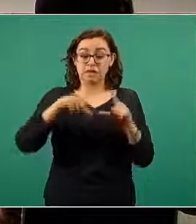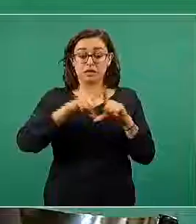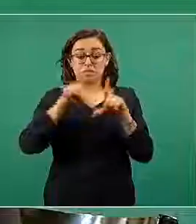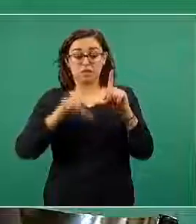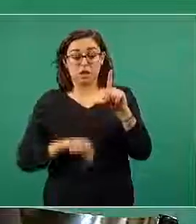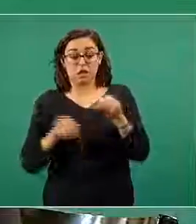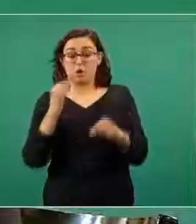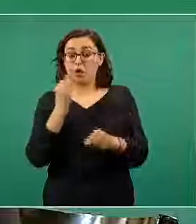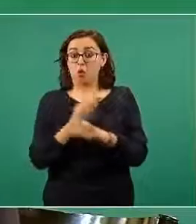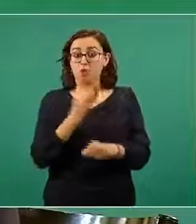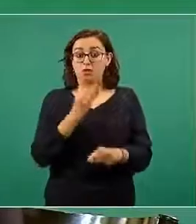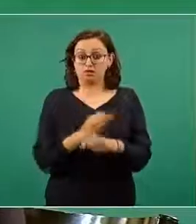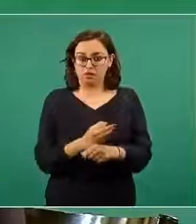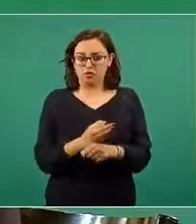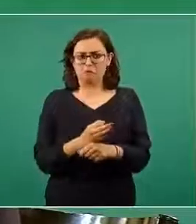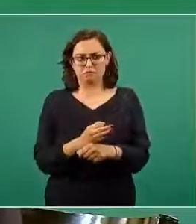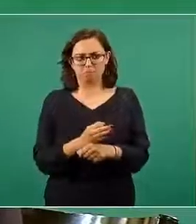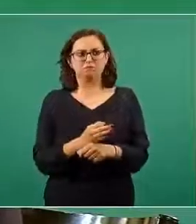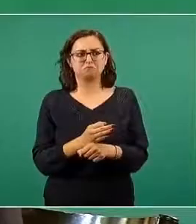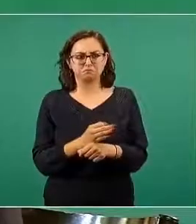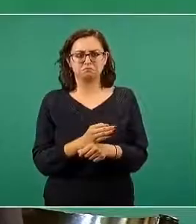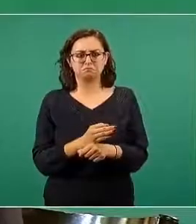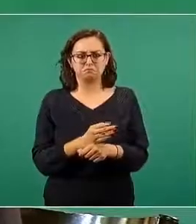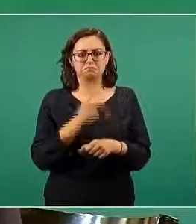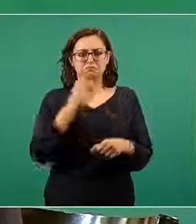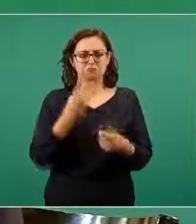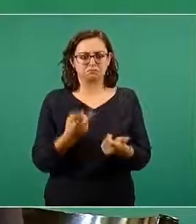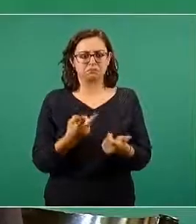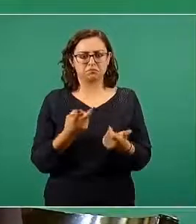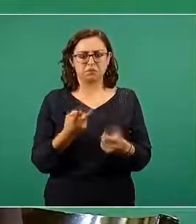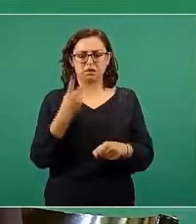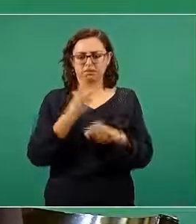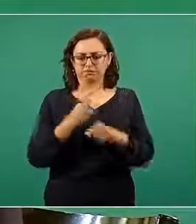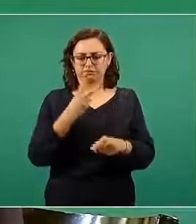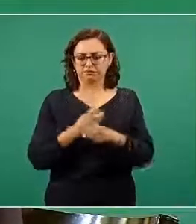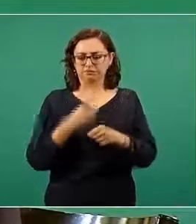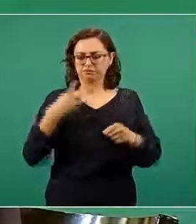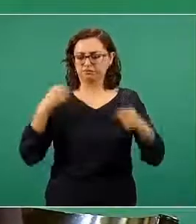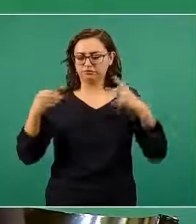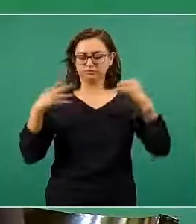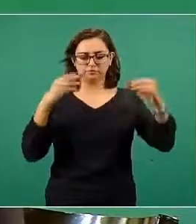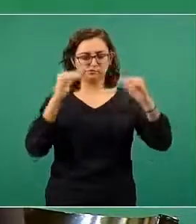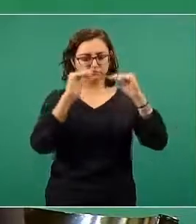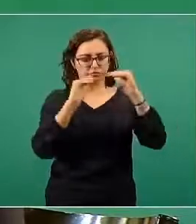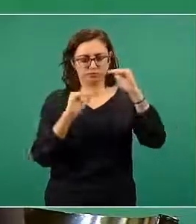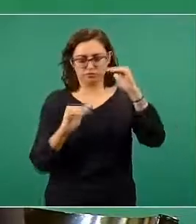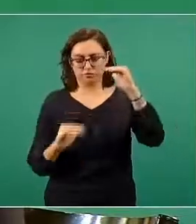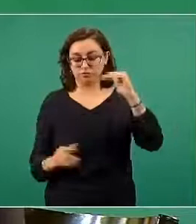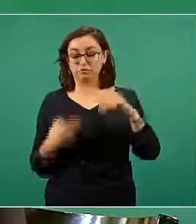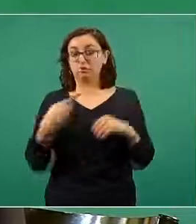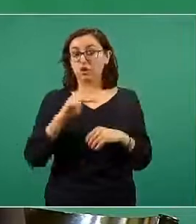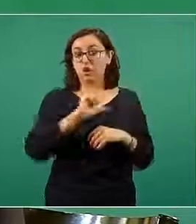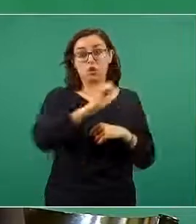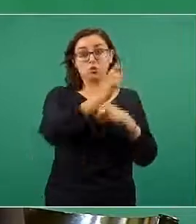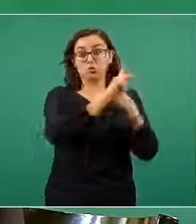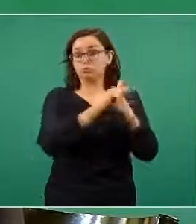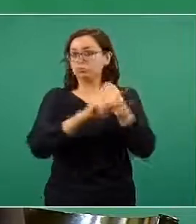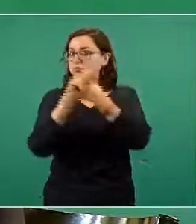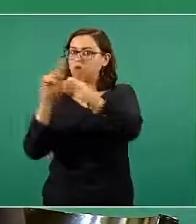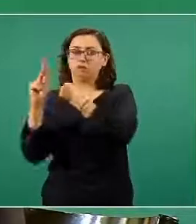que observamos es este descenso de la segunda ola, pero a nivel mundial se ha visto un incremento también. Hay